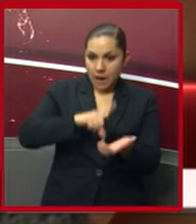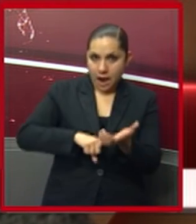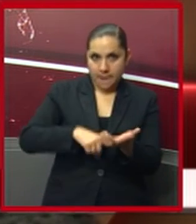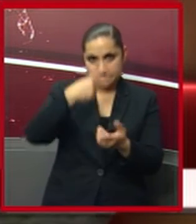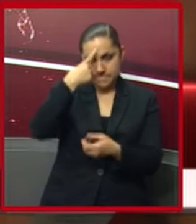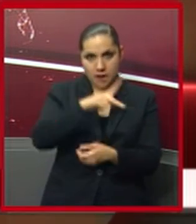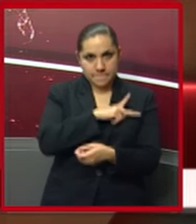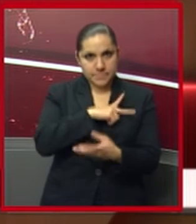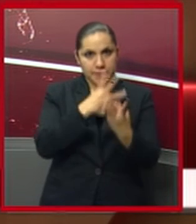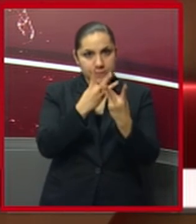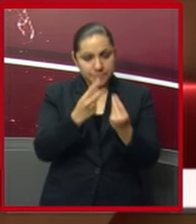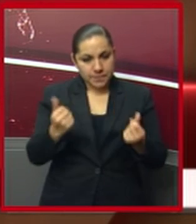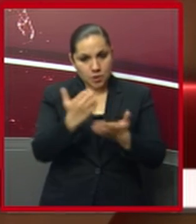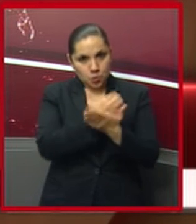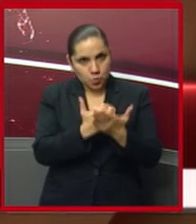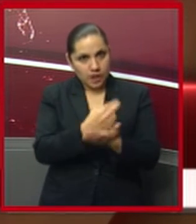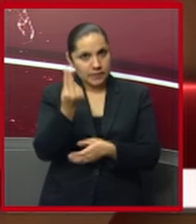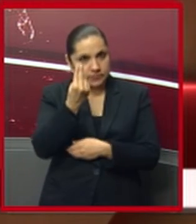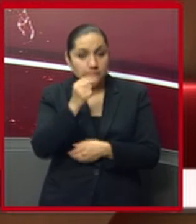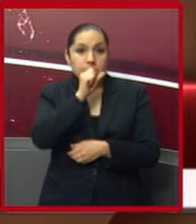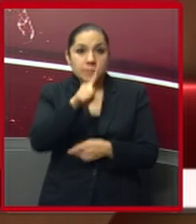uso del cáñamo como alimento.